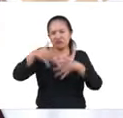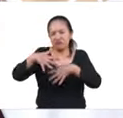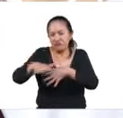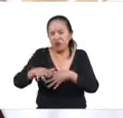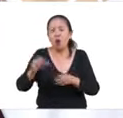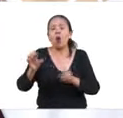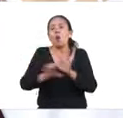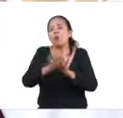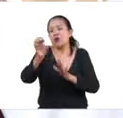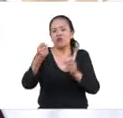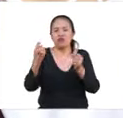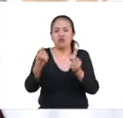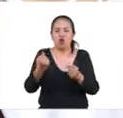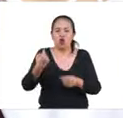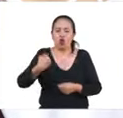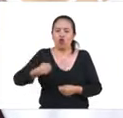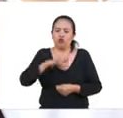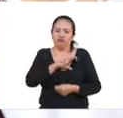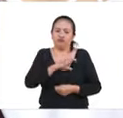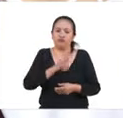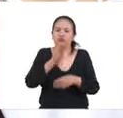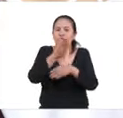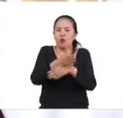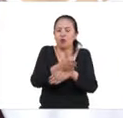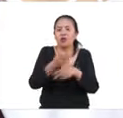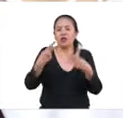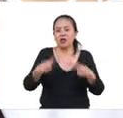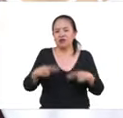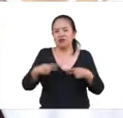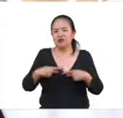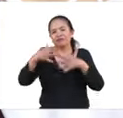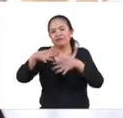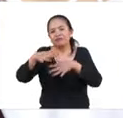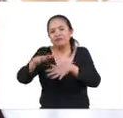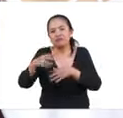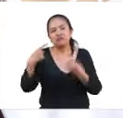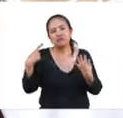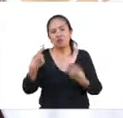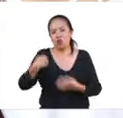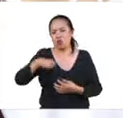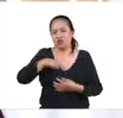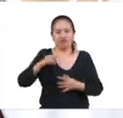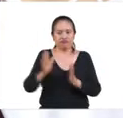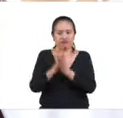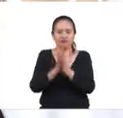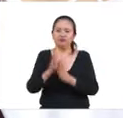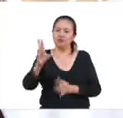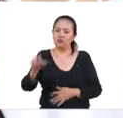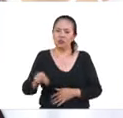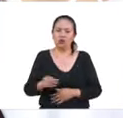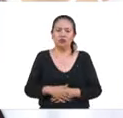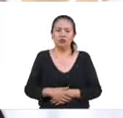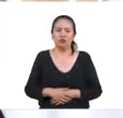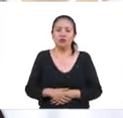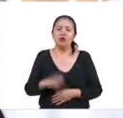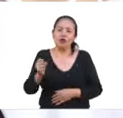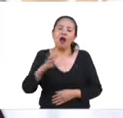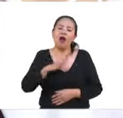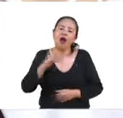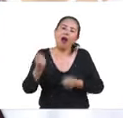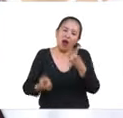algún lugar, pues, la gente se manifiesta, pero no es algo en donde uno esté participando. Y hay, naturalmente, pues, personas